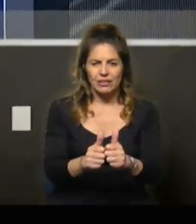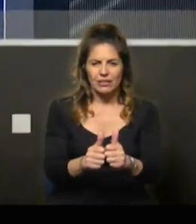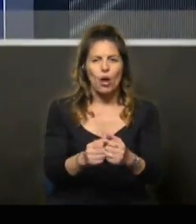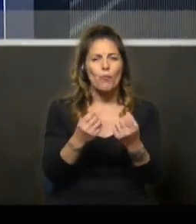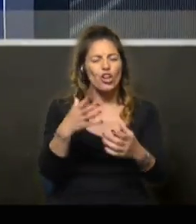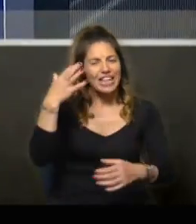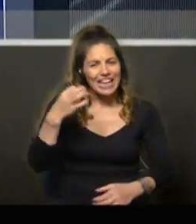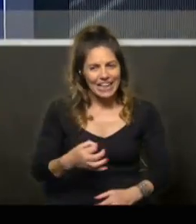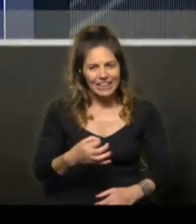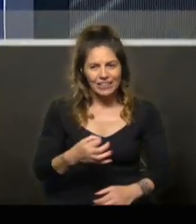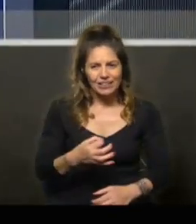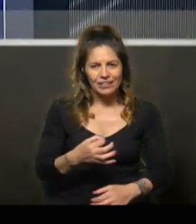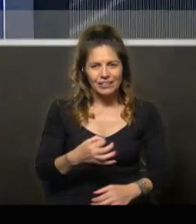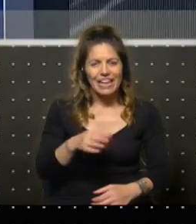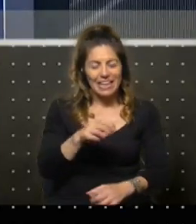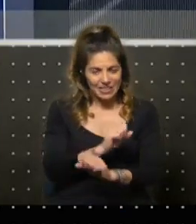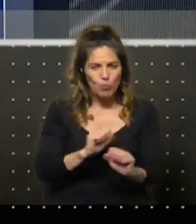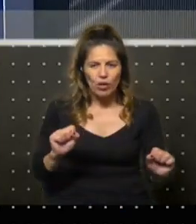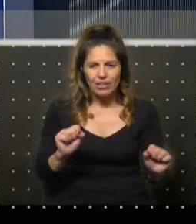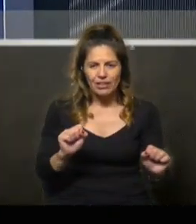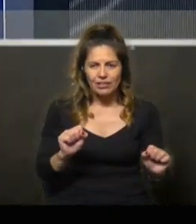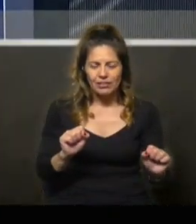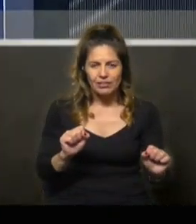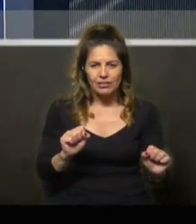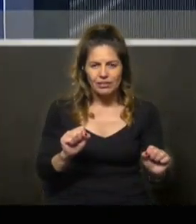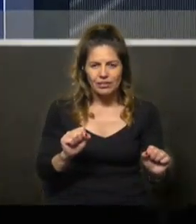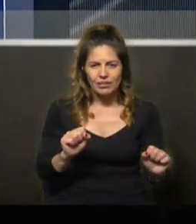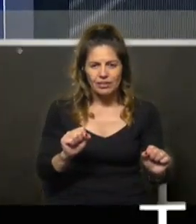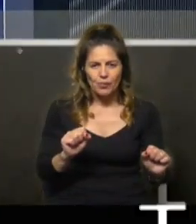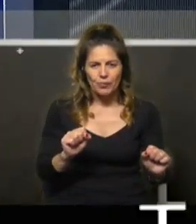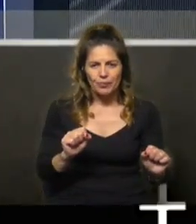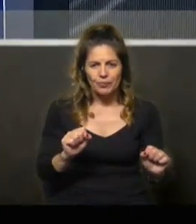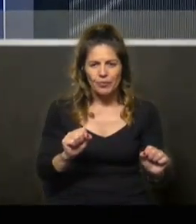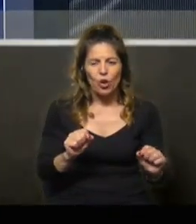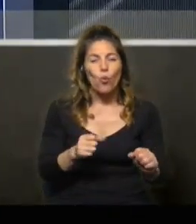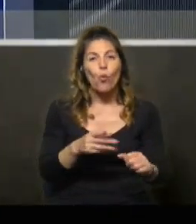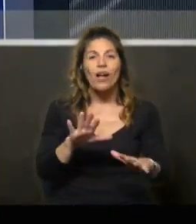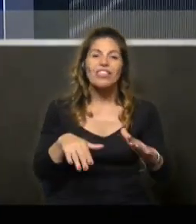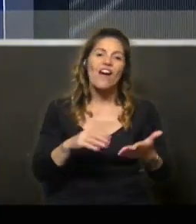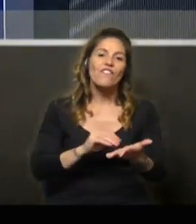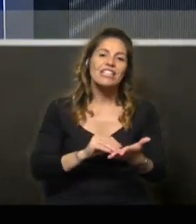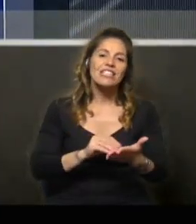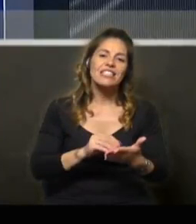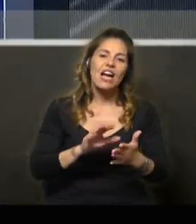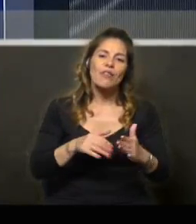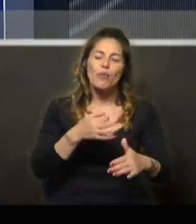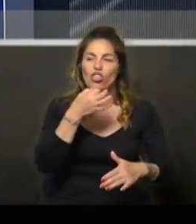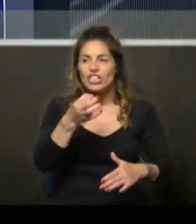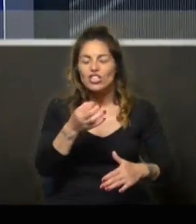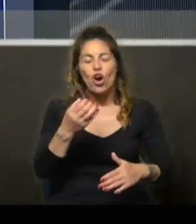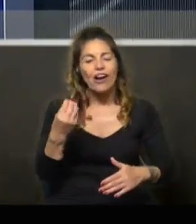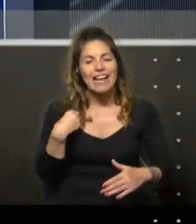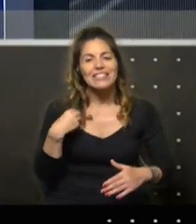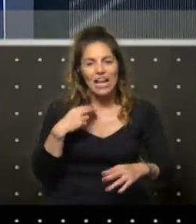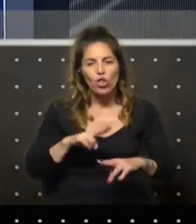por creer en que se puede Cuántas veces sabremos dicho y nos hemos cansado